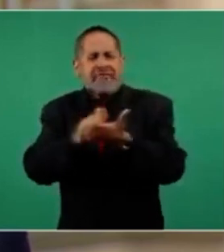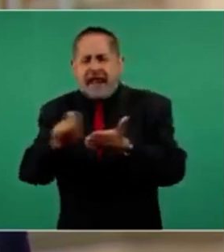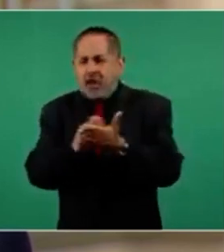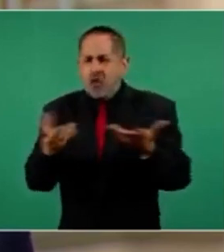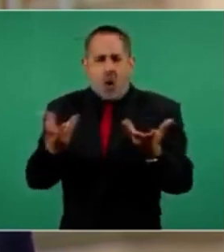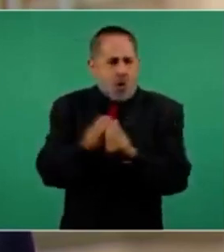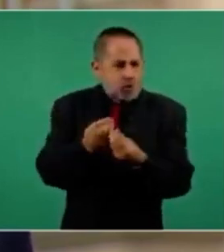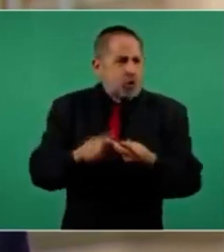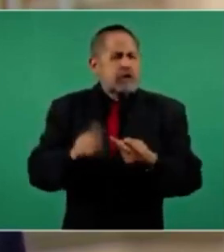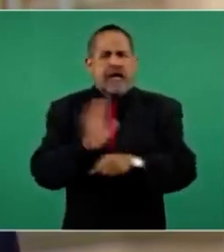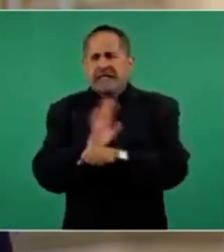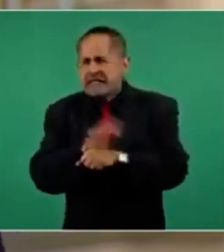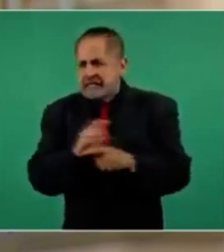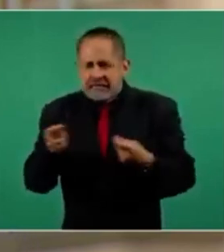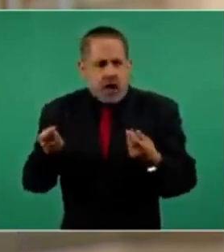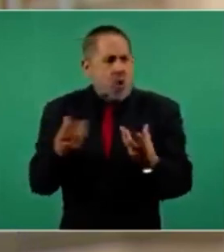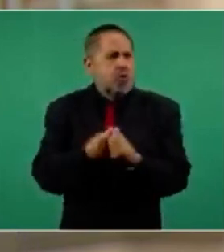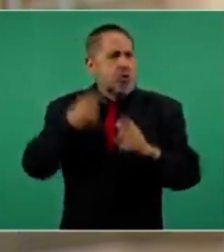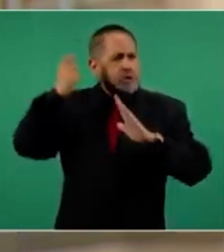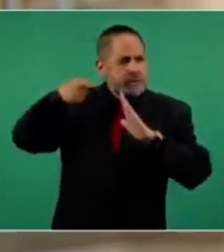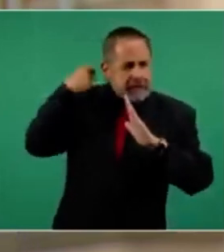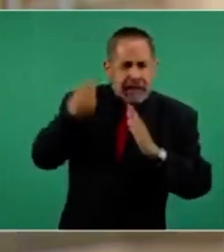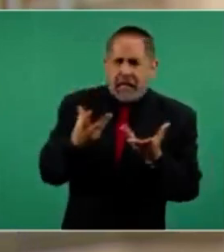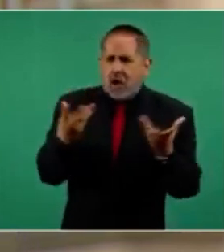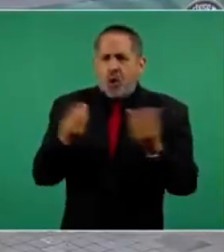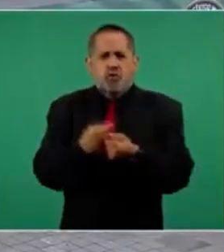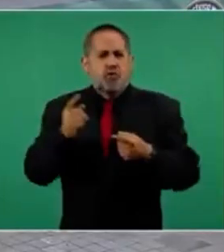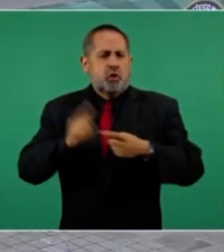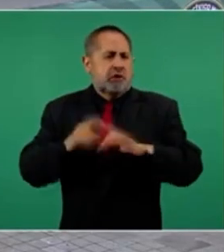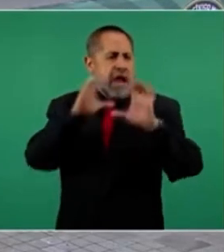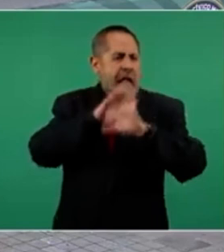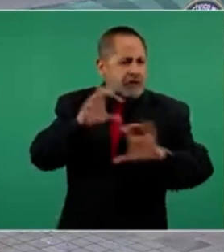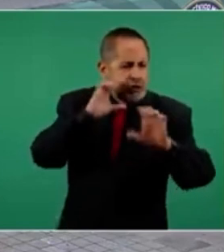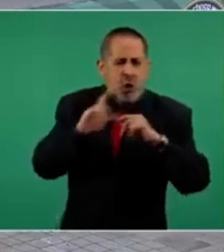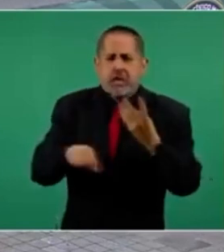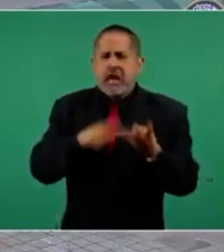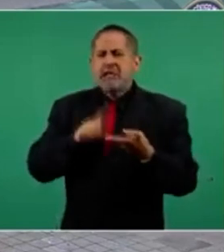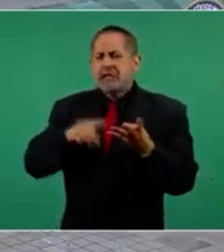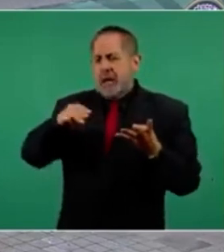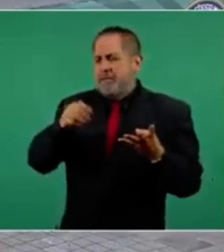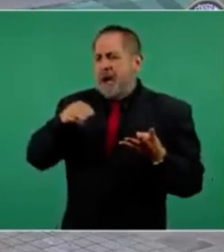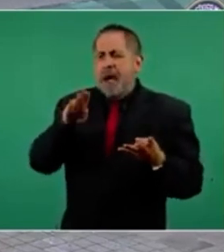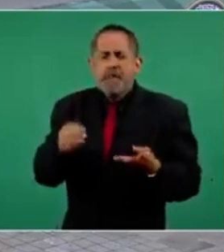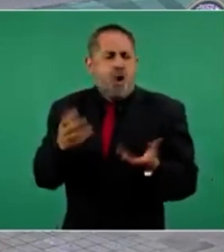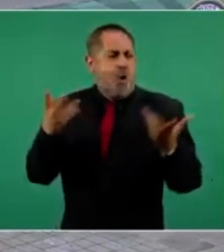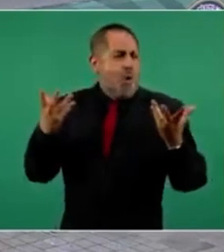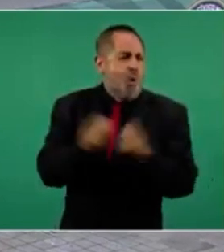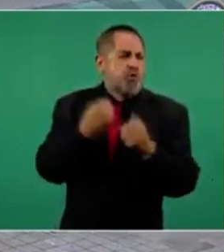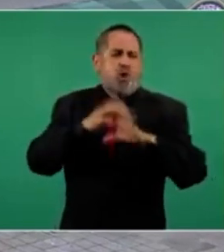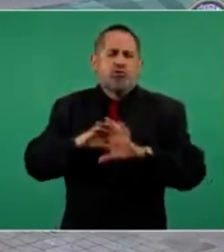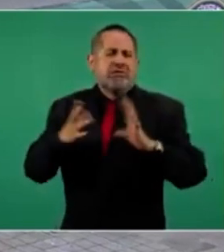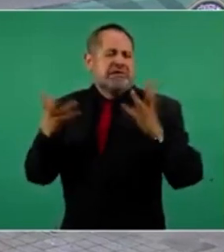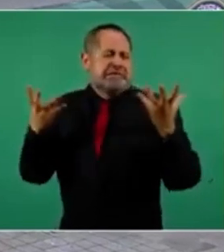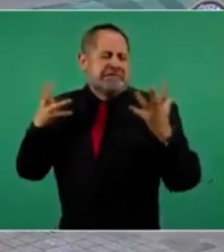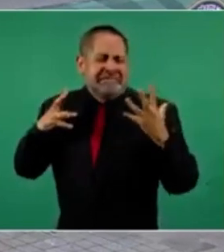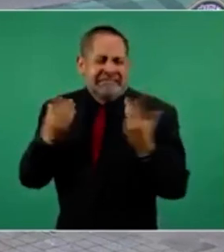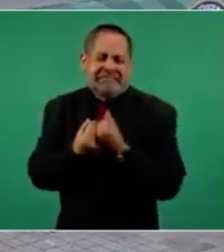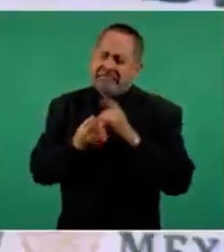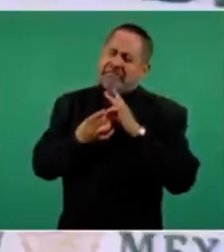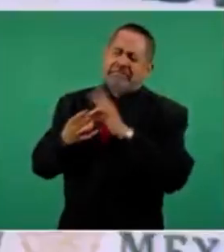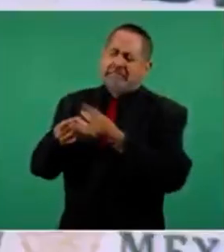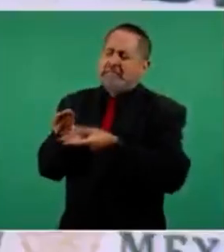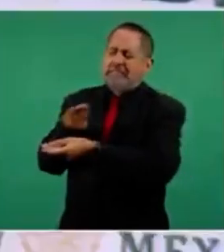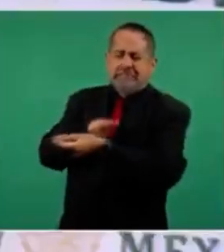el cine, las artes visuales, el bolero y el mambo. Podría decirse que el significativo